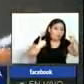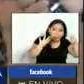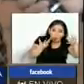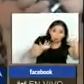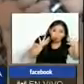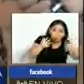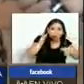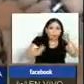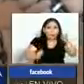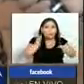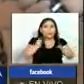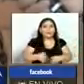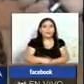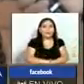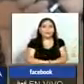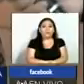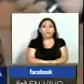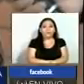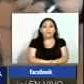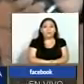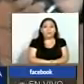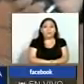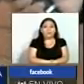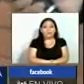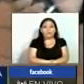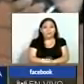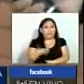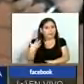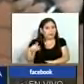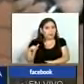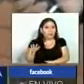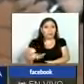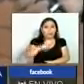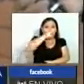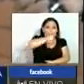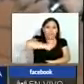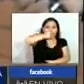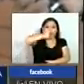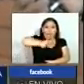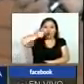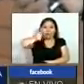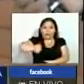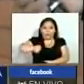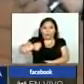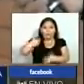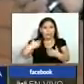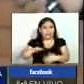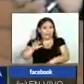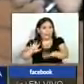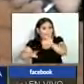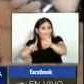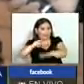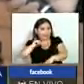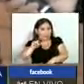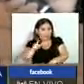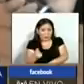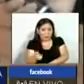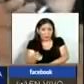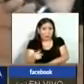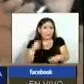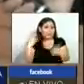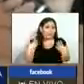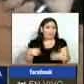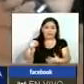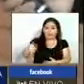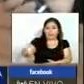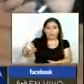sido Juzgado Ya tiene meses El 16 de julio Esto cumple Dos años Y yo pienso Que ha sido